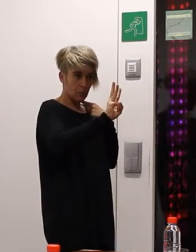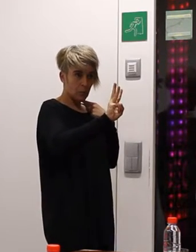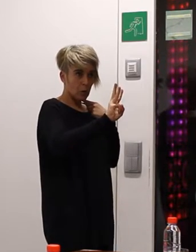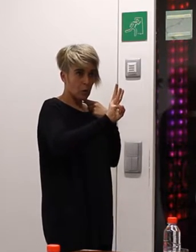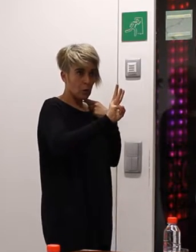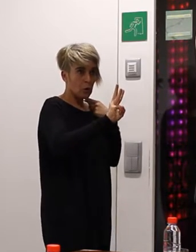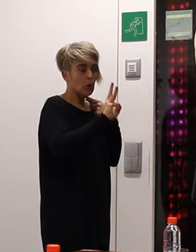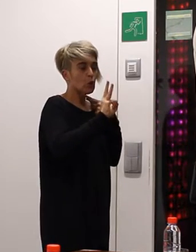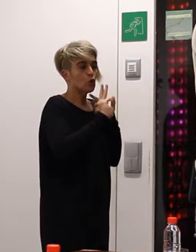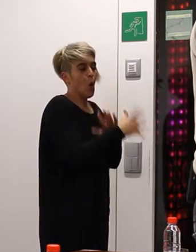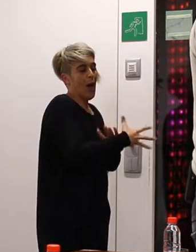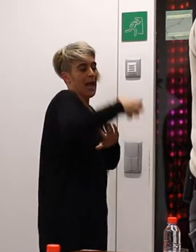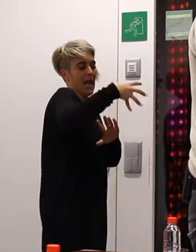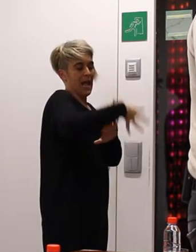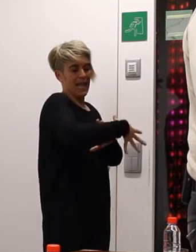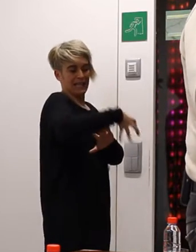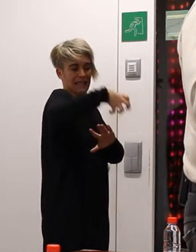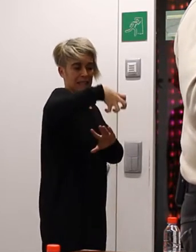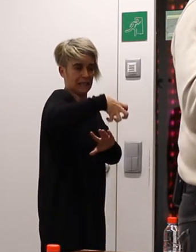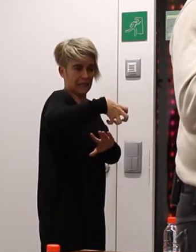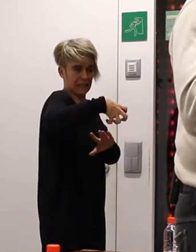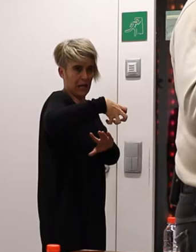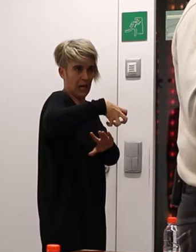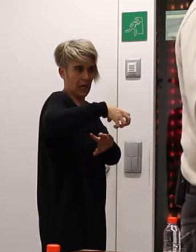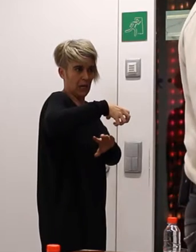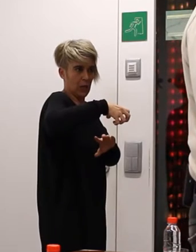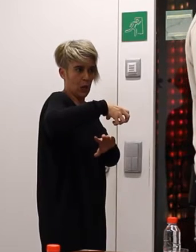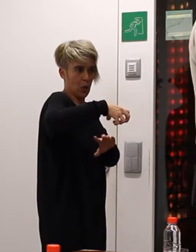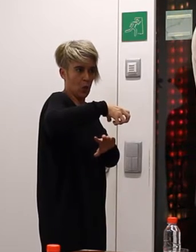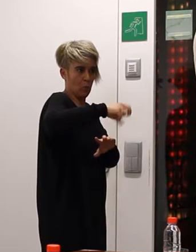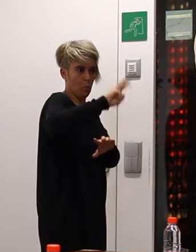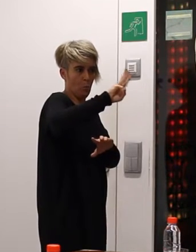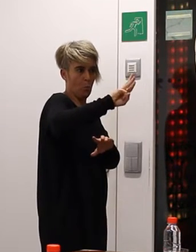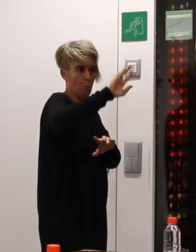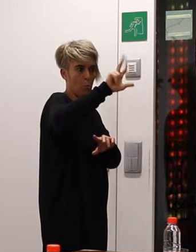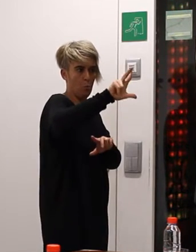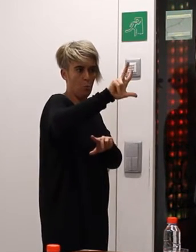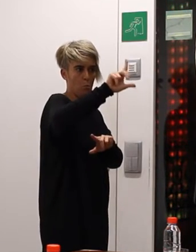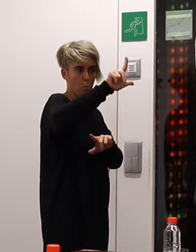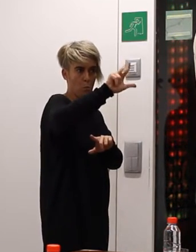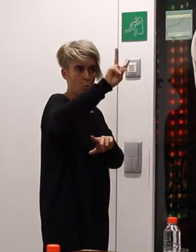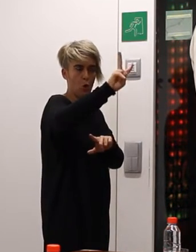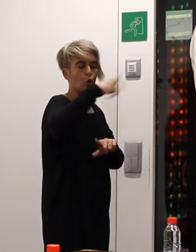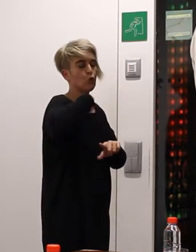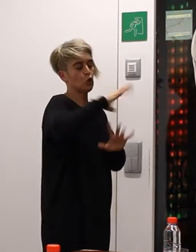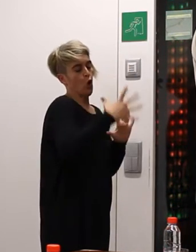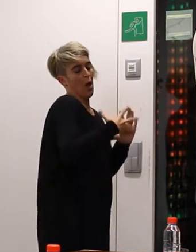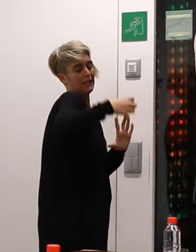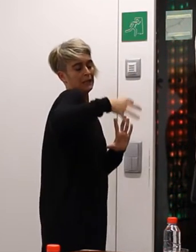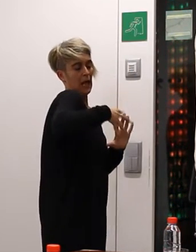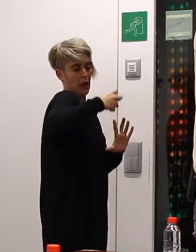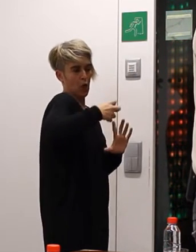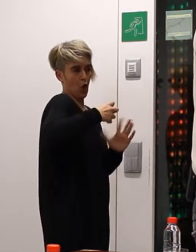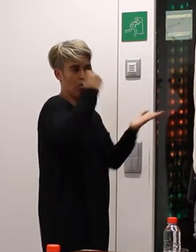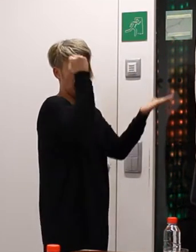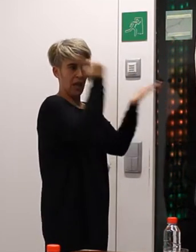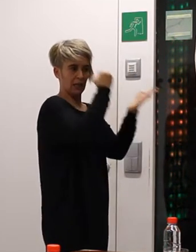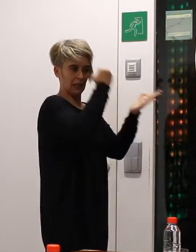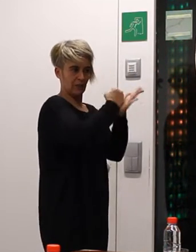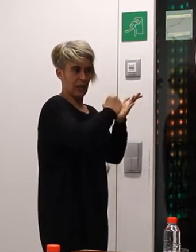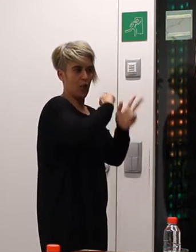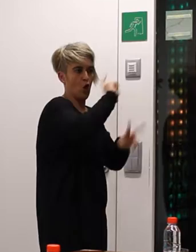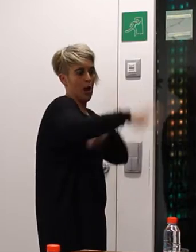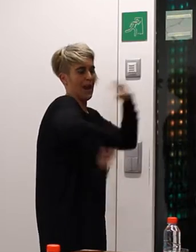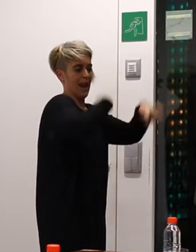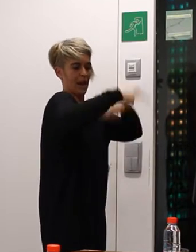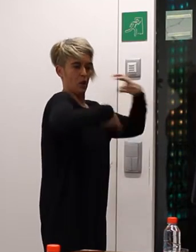pool, tienen certificados de origen renovable, con lo cual garantizamos que cualquier persona puede decir con orgullo que